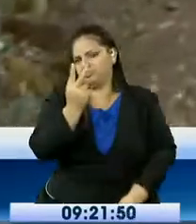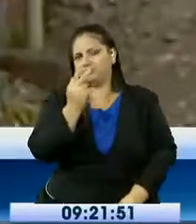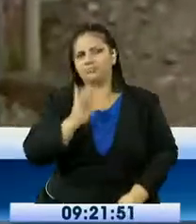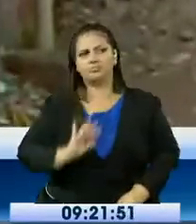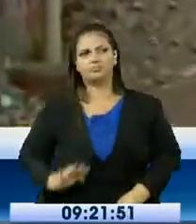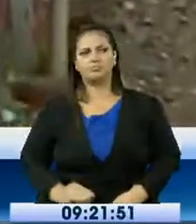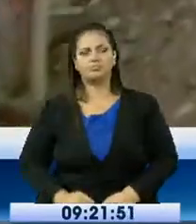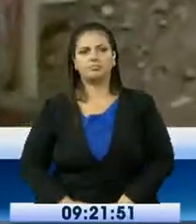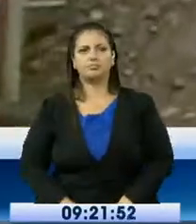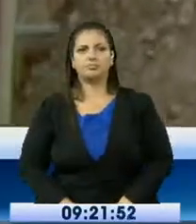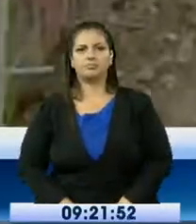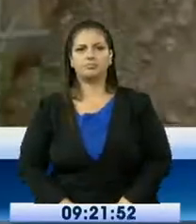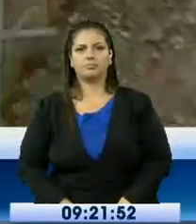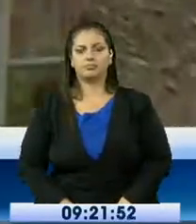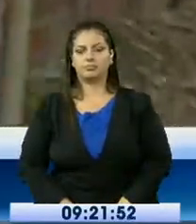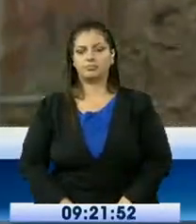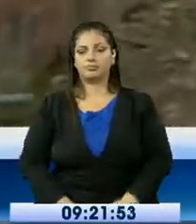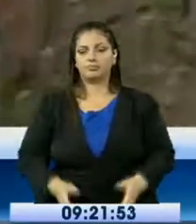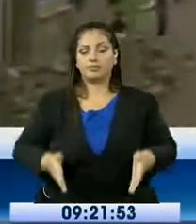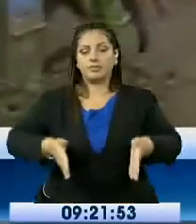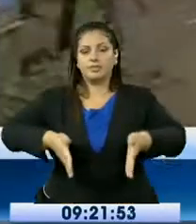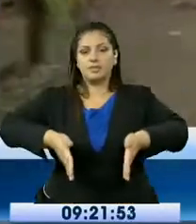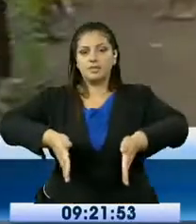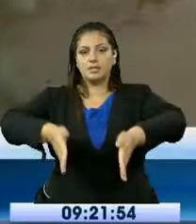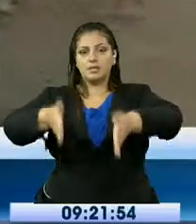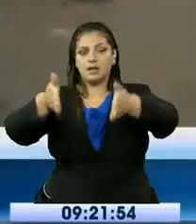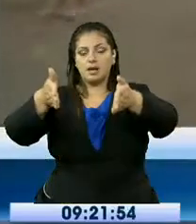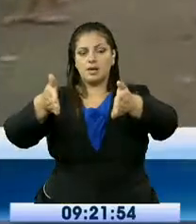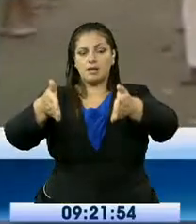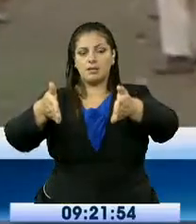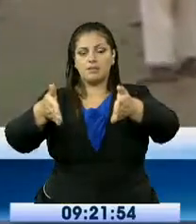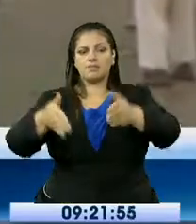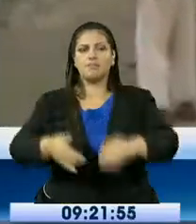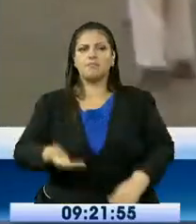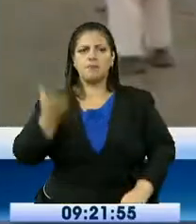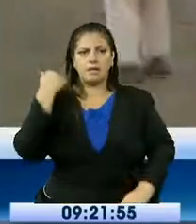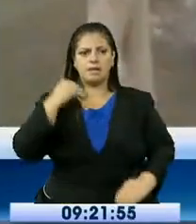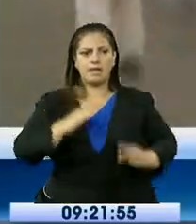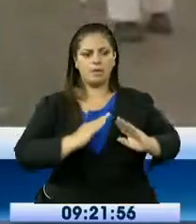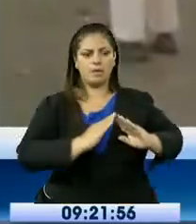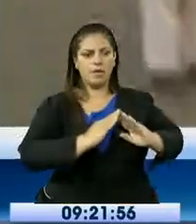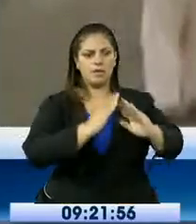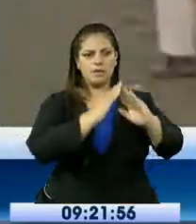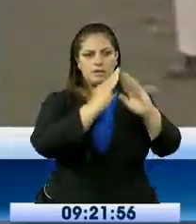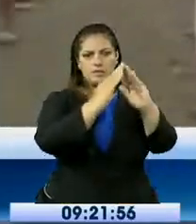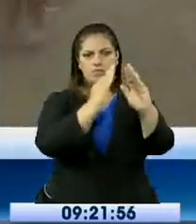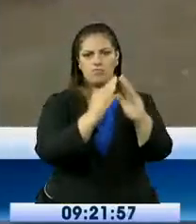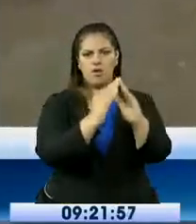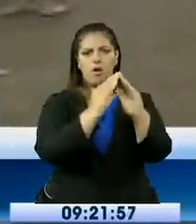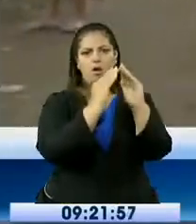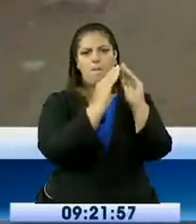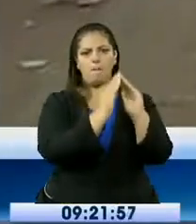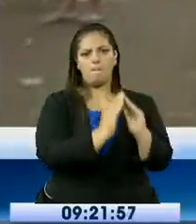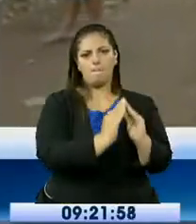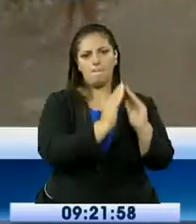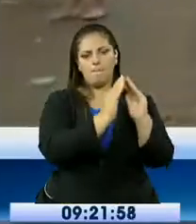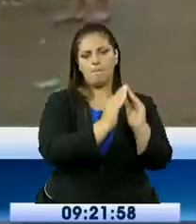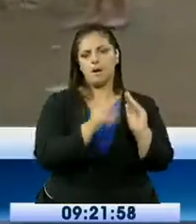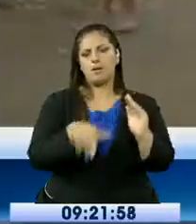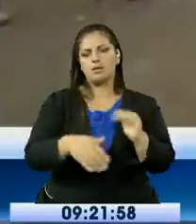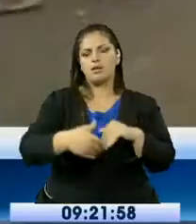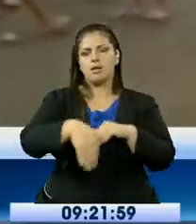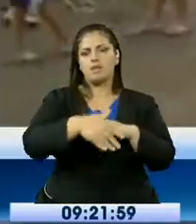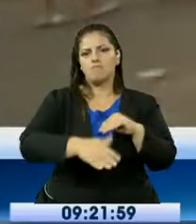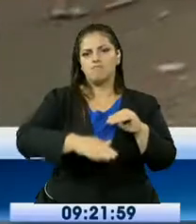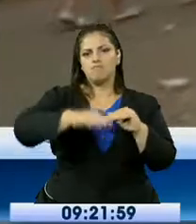solares queden un nivel más bajo de lo que antes era el nivel al que alcanzaba en la calle. Por